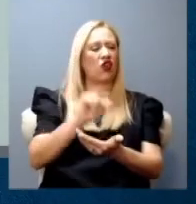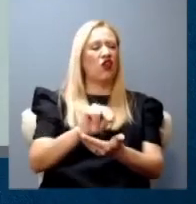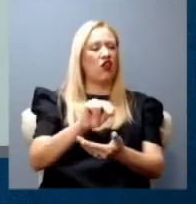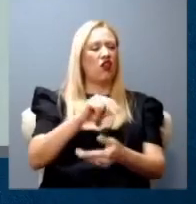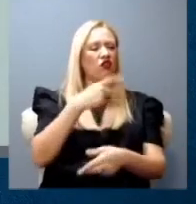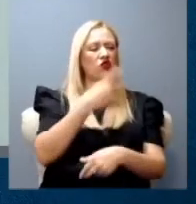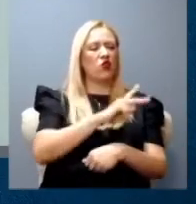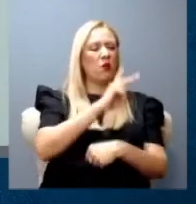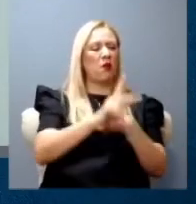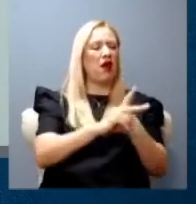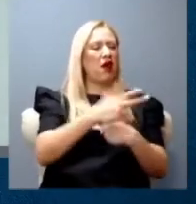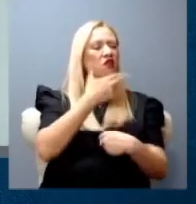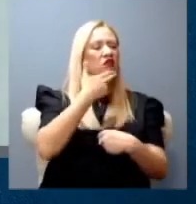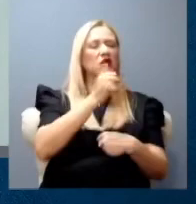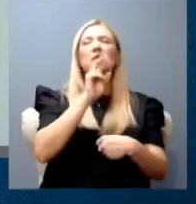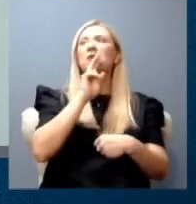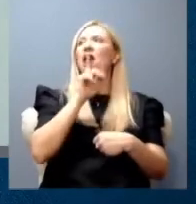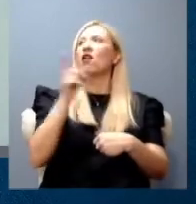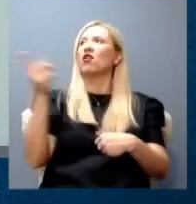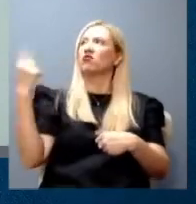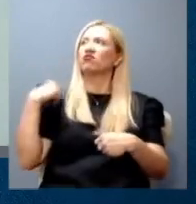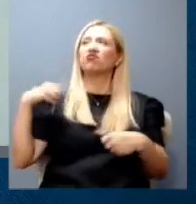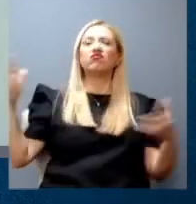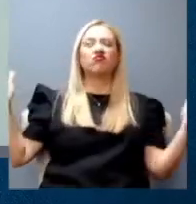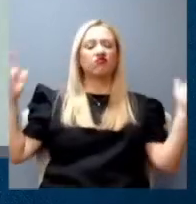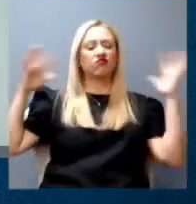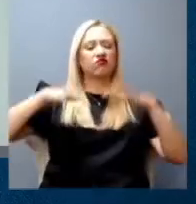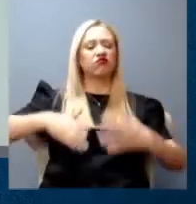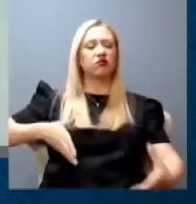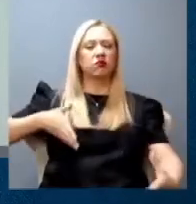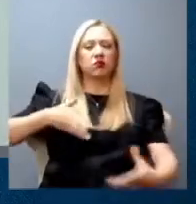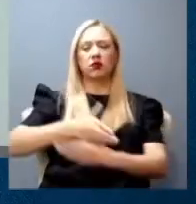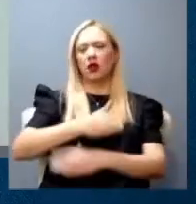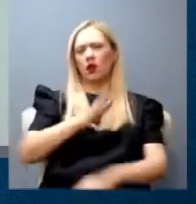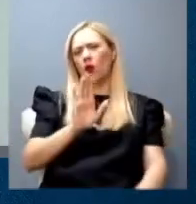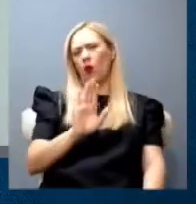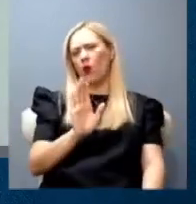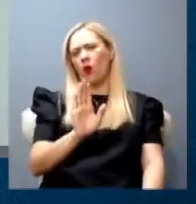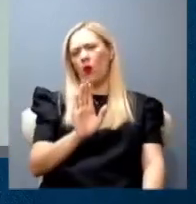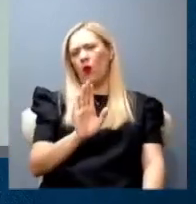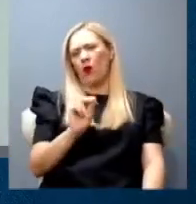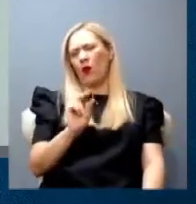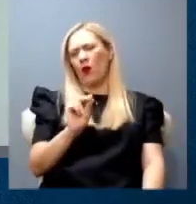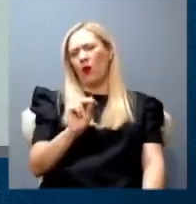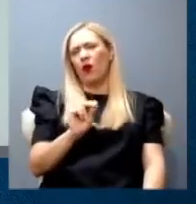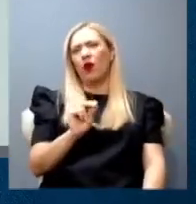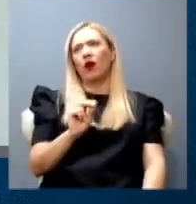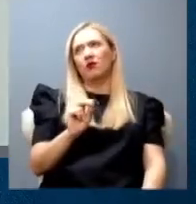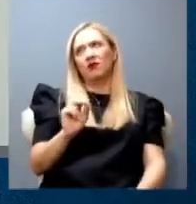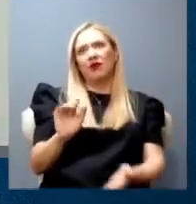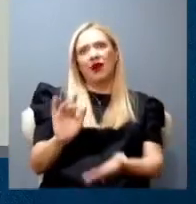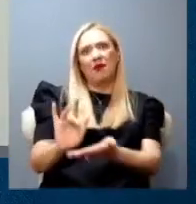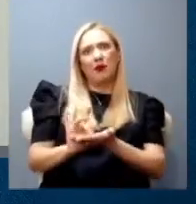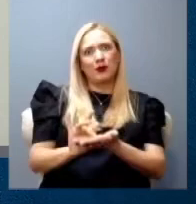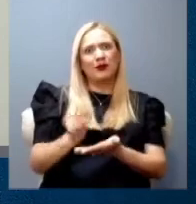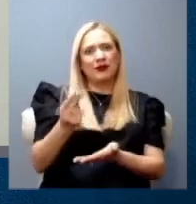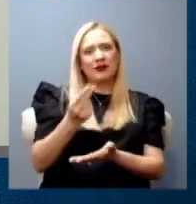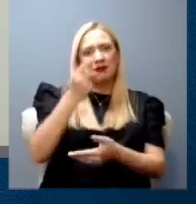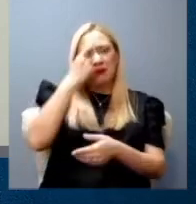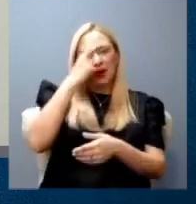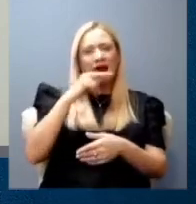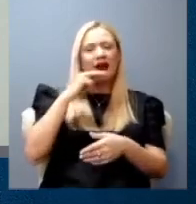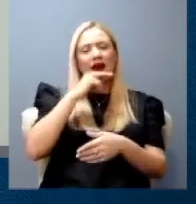Más bien, la utilización tanto del derecho internacional como del apoyo concreto específico para estos procesos